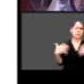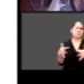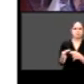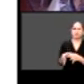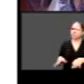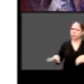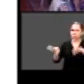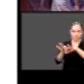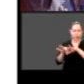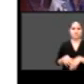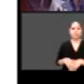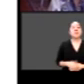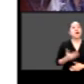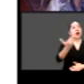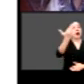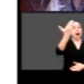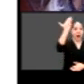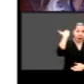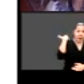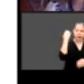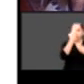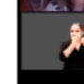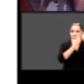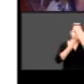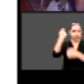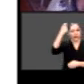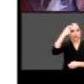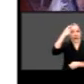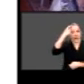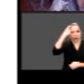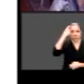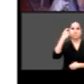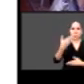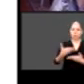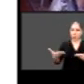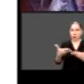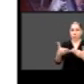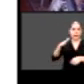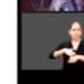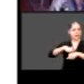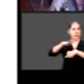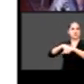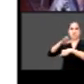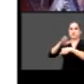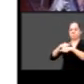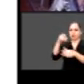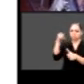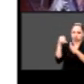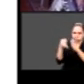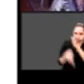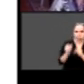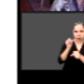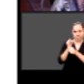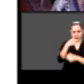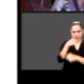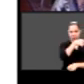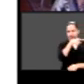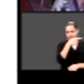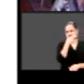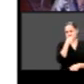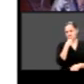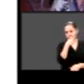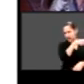de las neurociencias. Aquí está Toño, que es el médico. Yo no voy a entrar en tanto detalle. Pero es muy